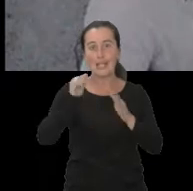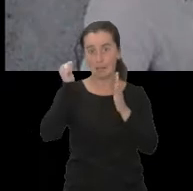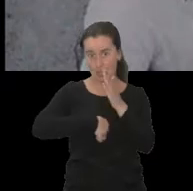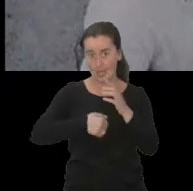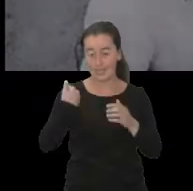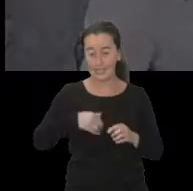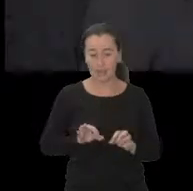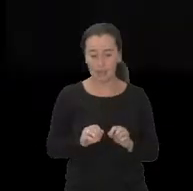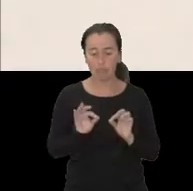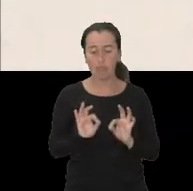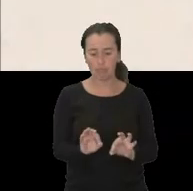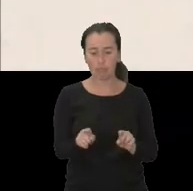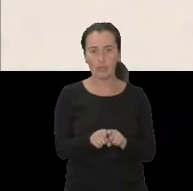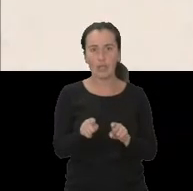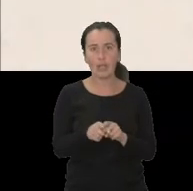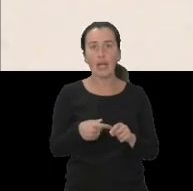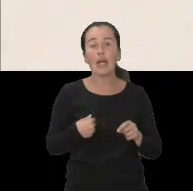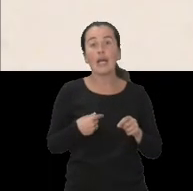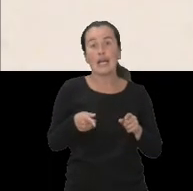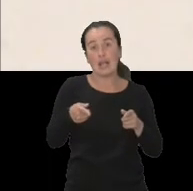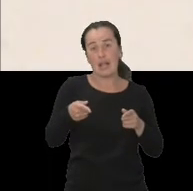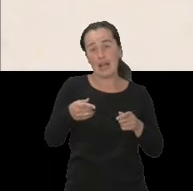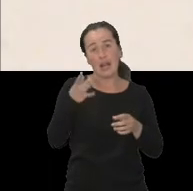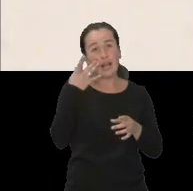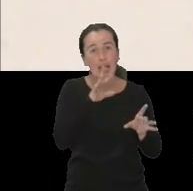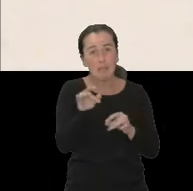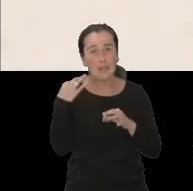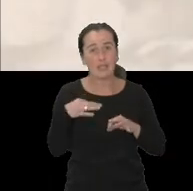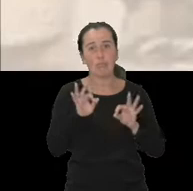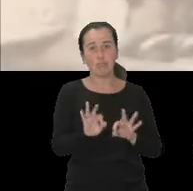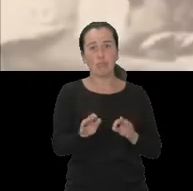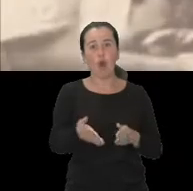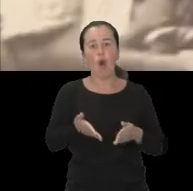vez llenas y lavadas, introducirlas en el horno.